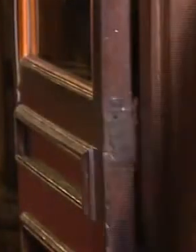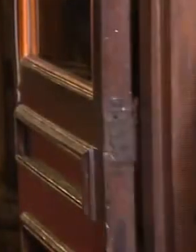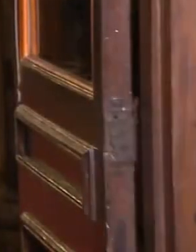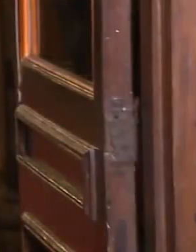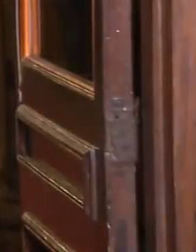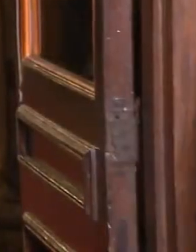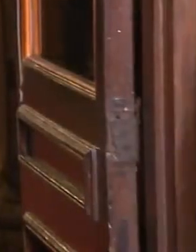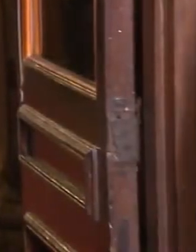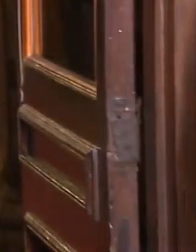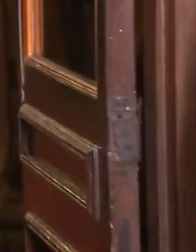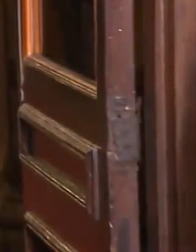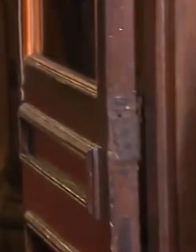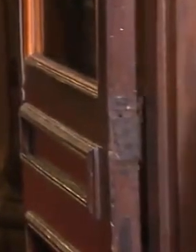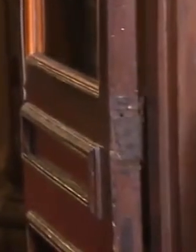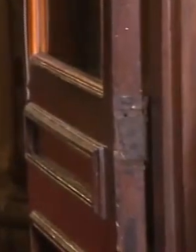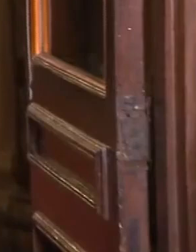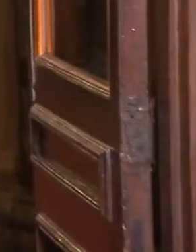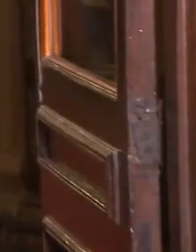Hola